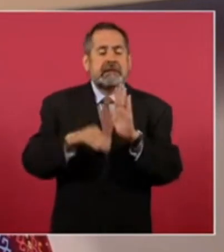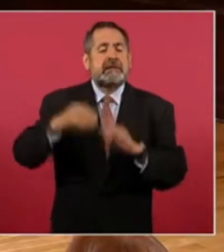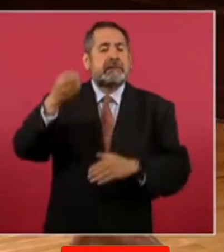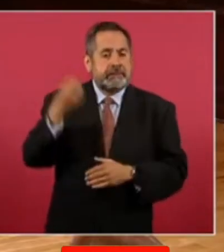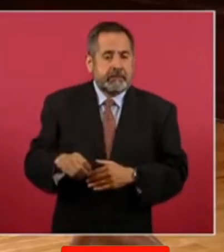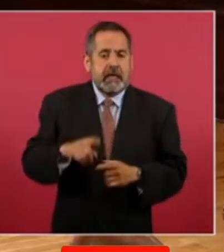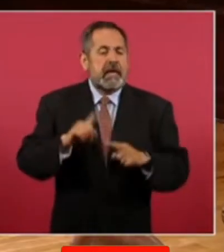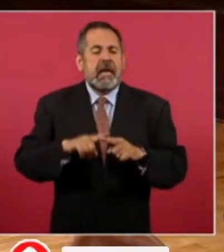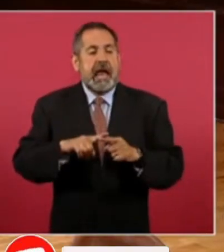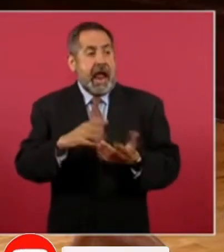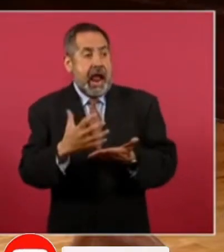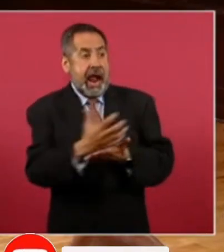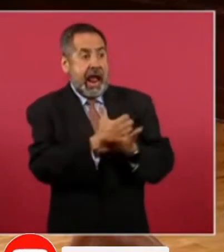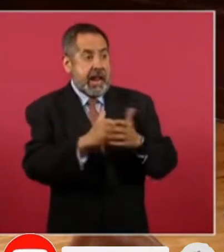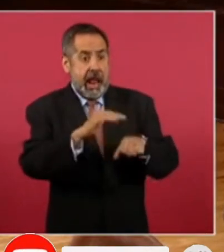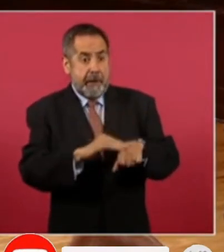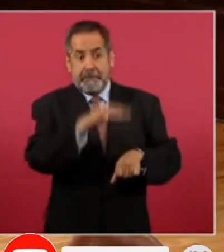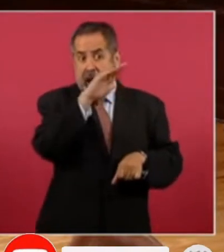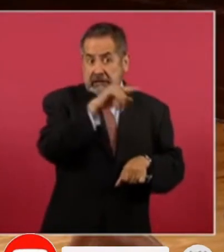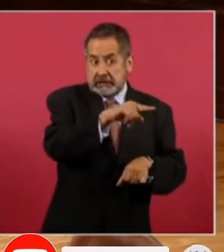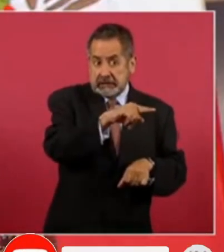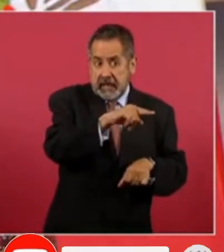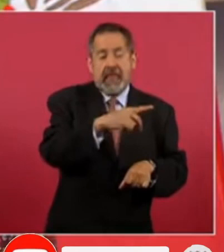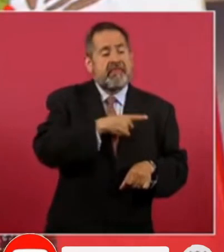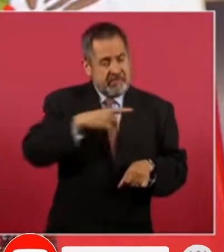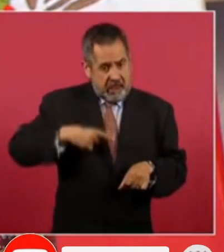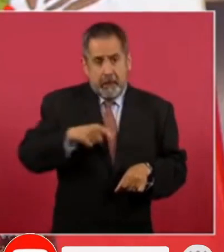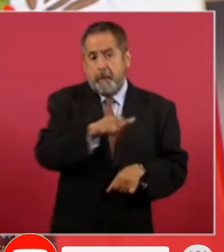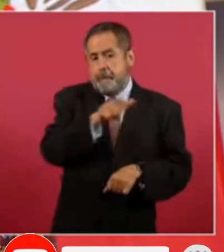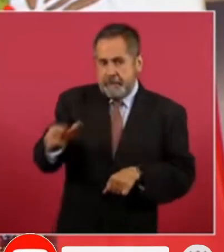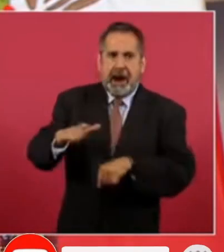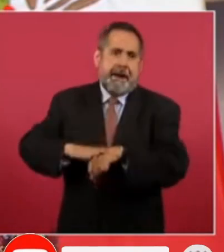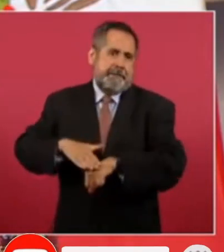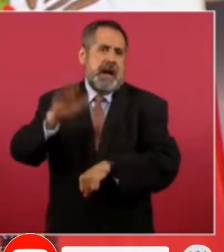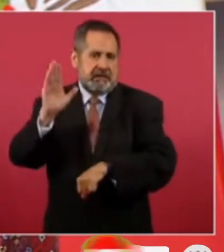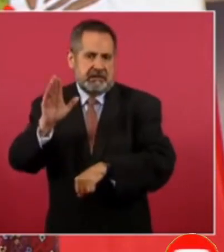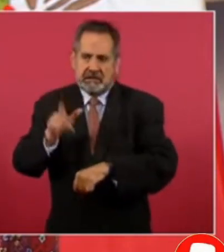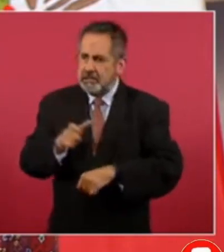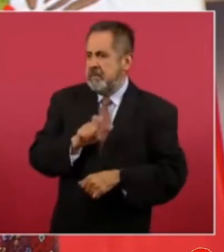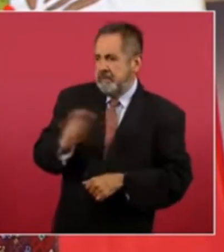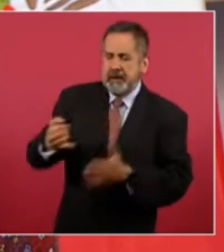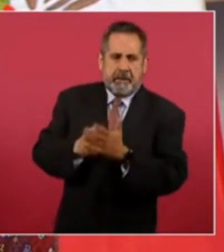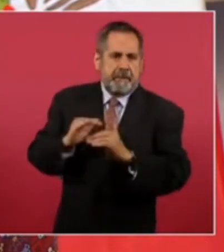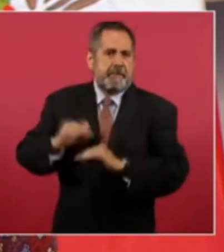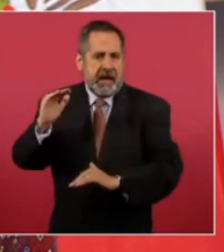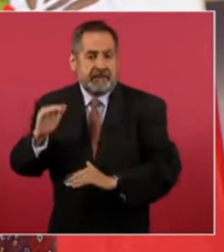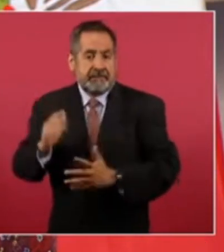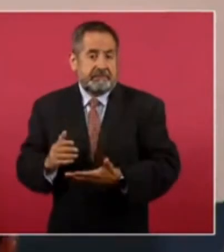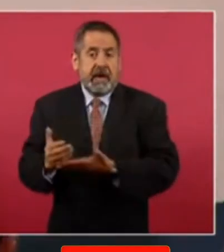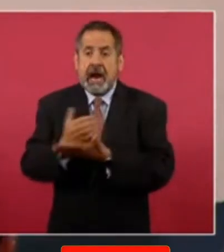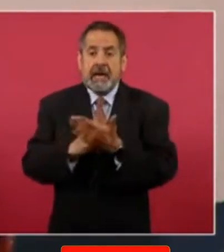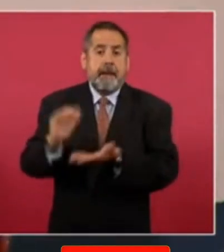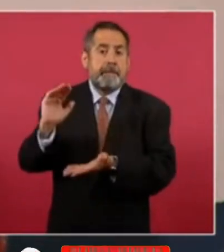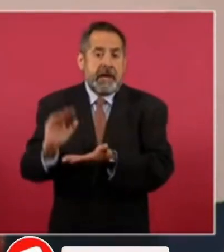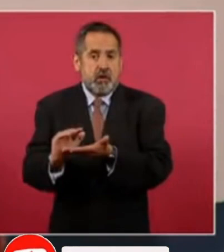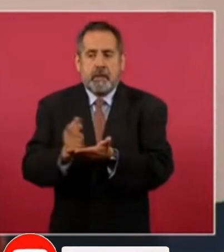decir, que el que gana más tiene el deber legal y moral de contribuir más con el gasto público. Estas